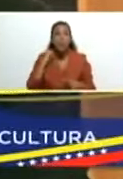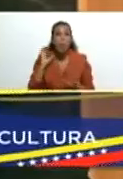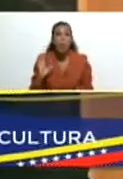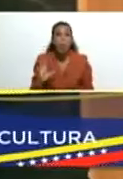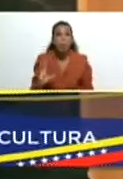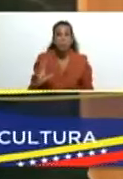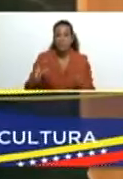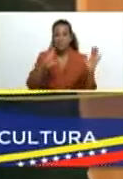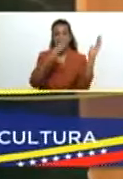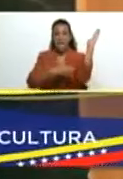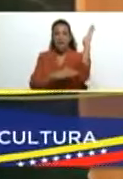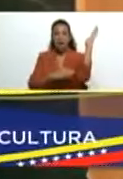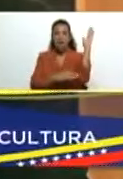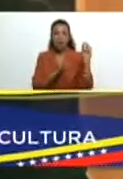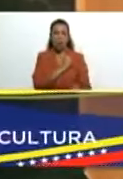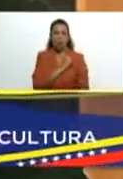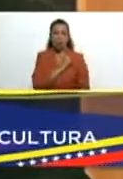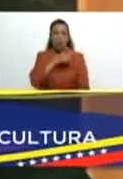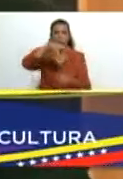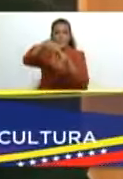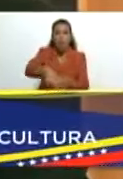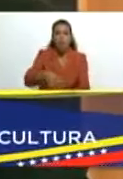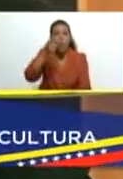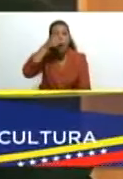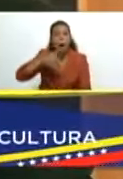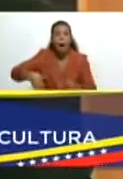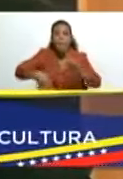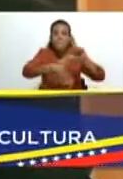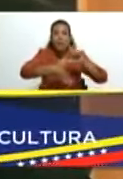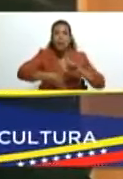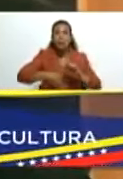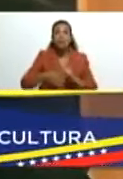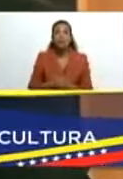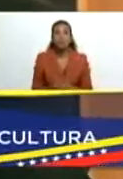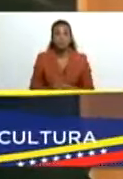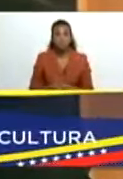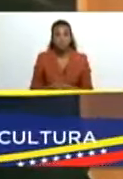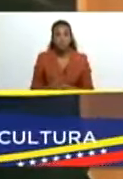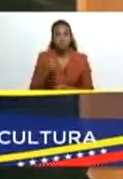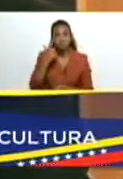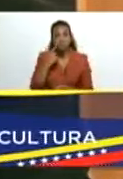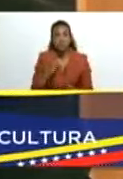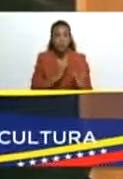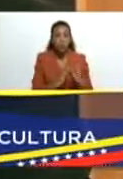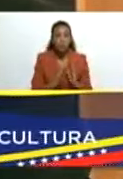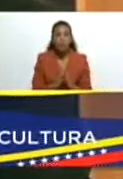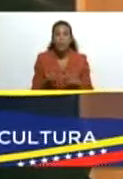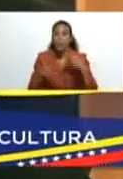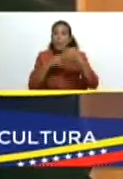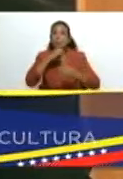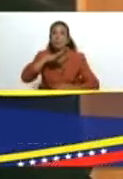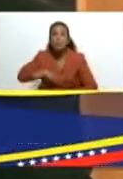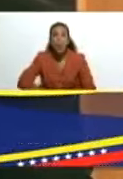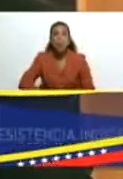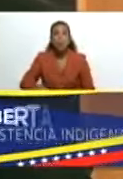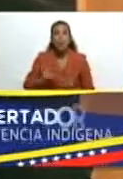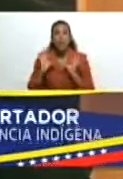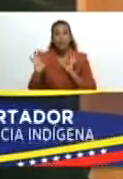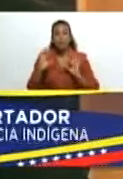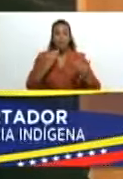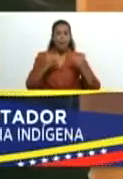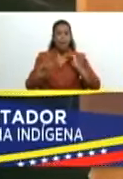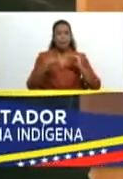dominio colonial y sometimiento de los pueblos de América. Numa, Ollanta, Rafael Sánchez. Producción histórica de la estética